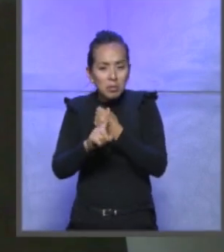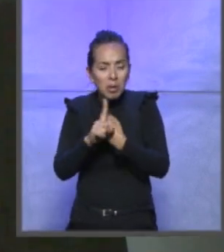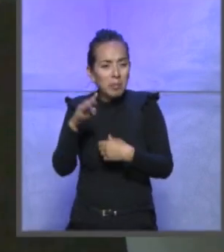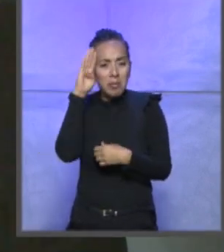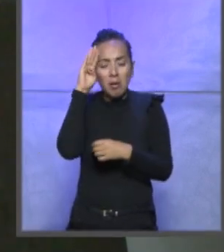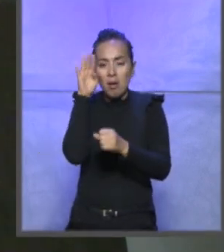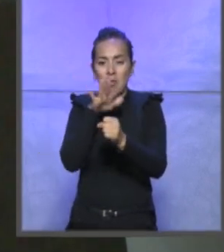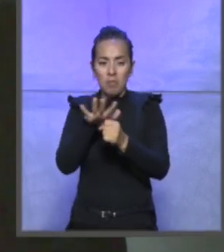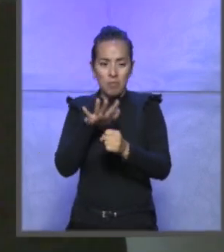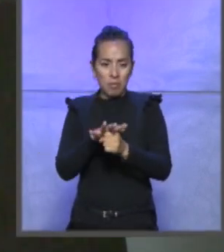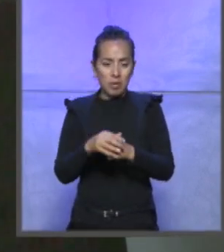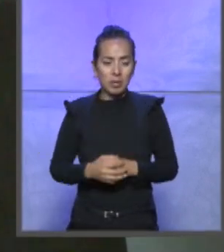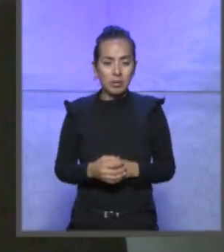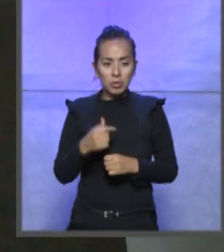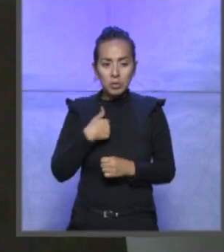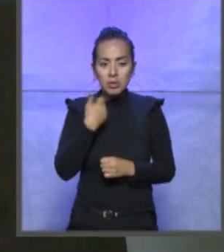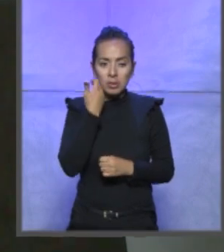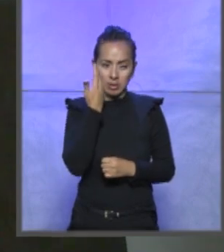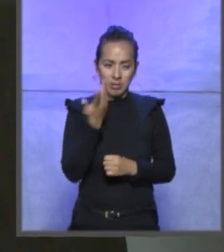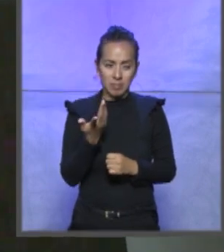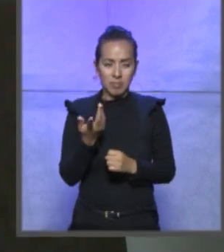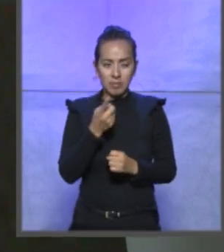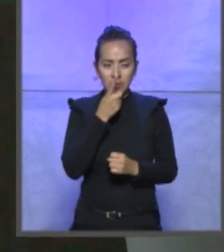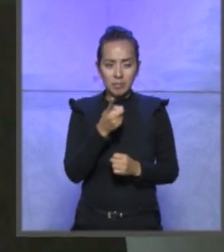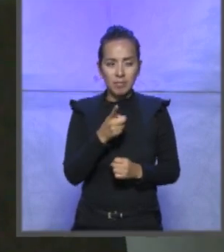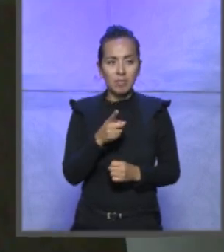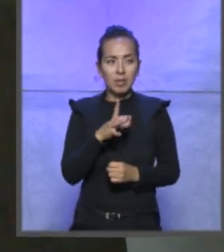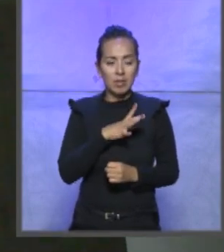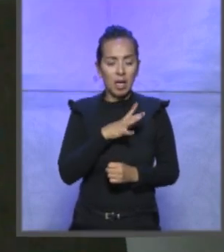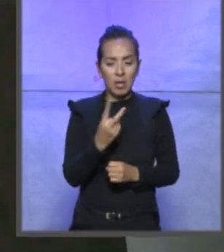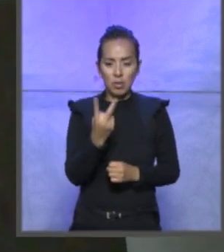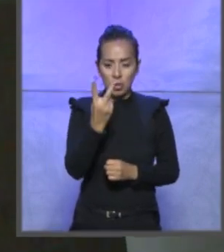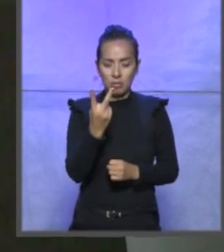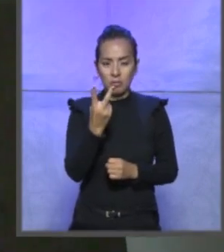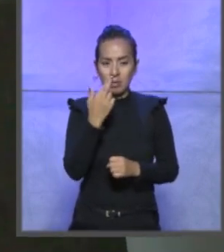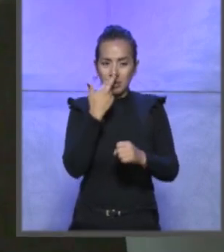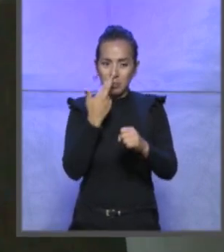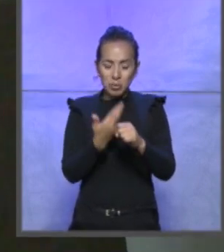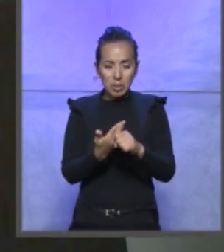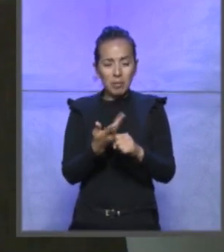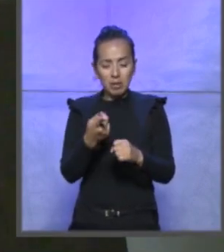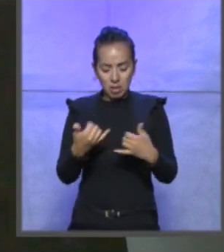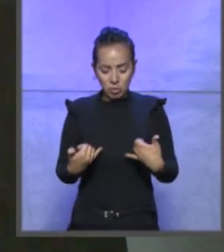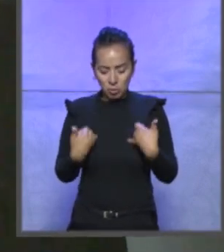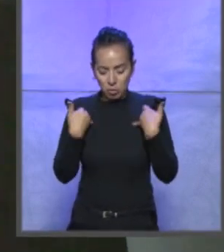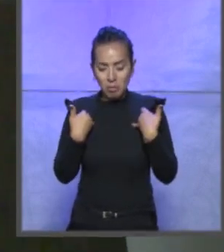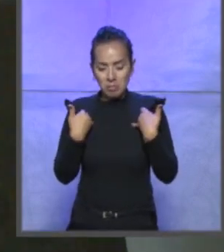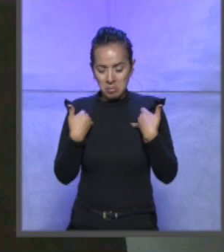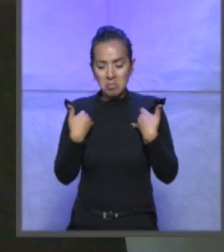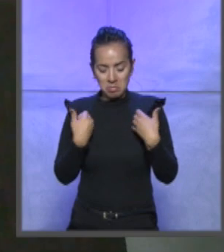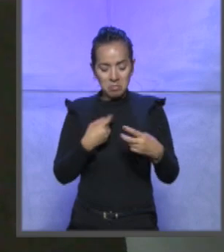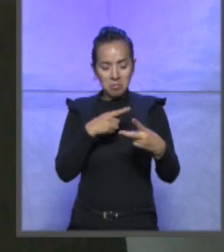problemas, qué pensamos. Y me gustaría también comentar que hay dos responsabilidades aquí, tanto de los jóvenes como